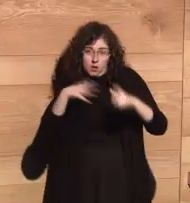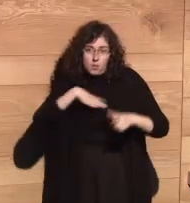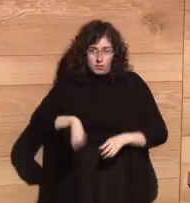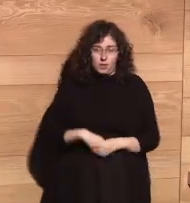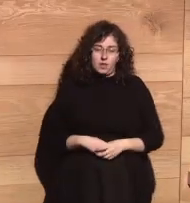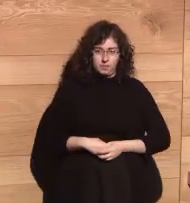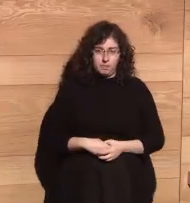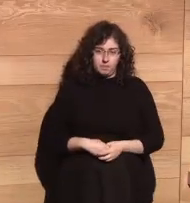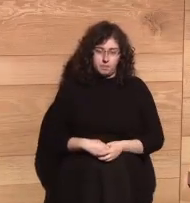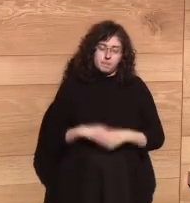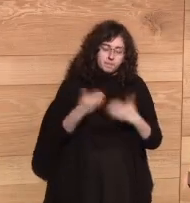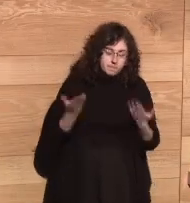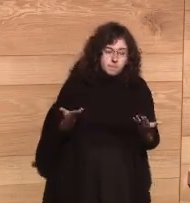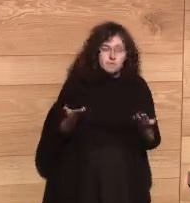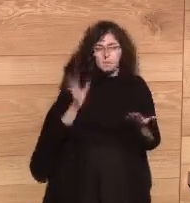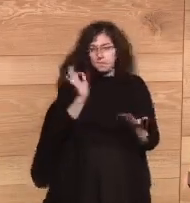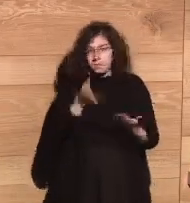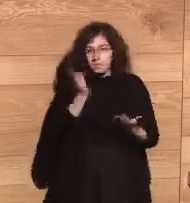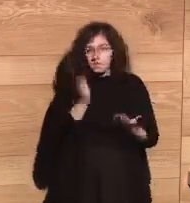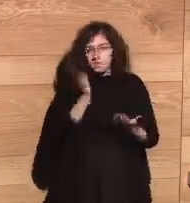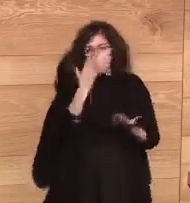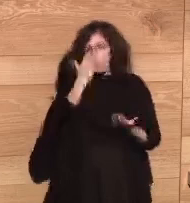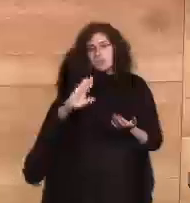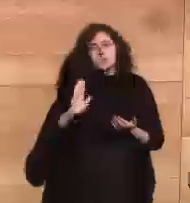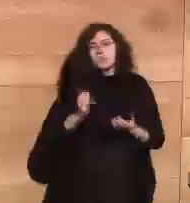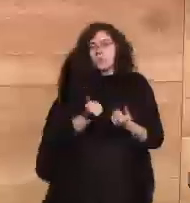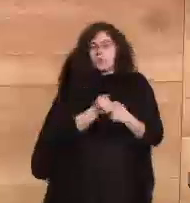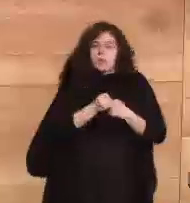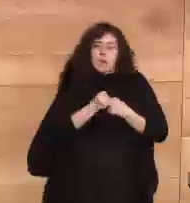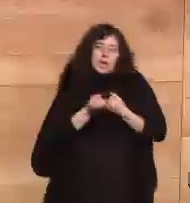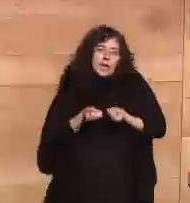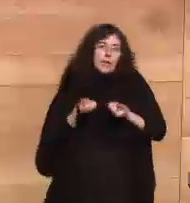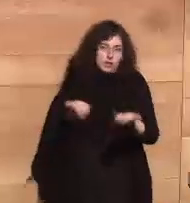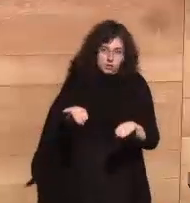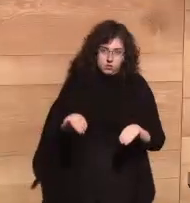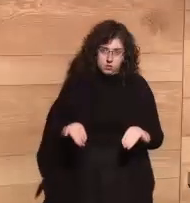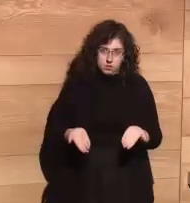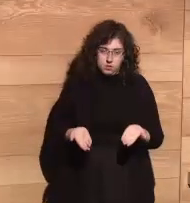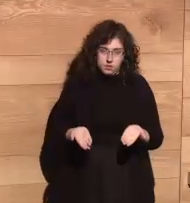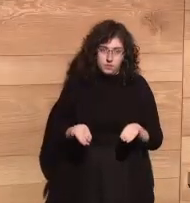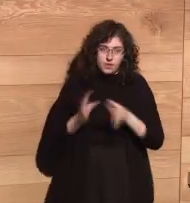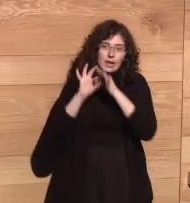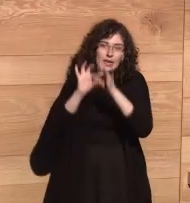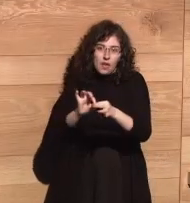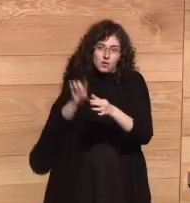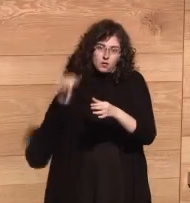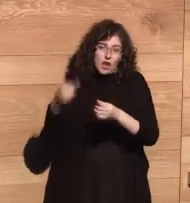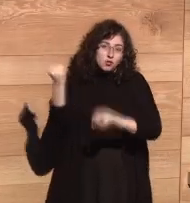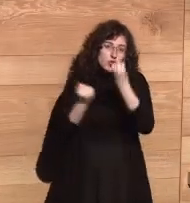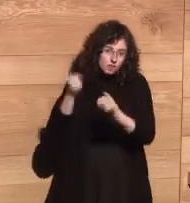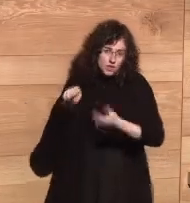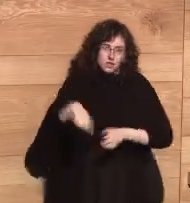Entonces, la verdad fue una actitud muy generosa de él en relación al motorista, al